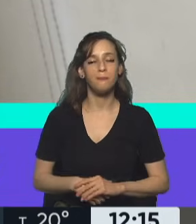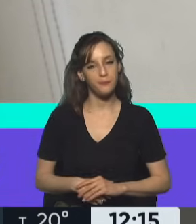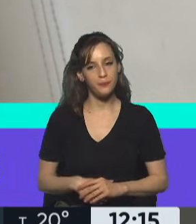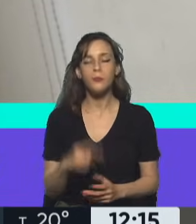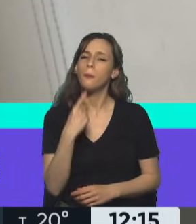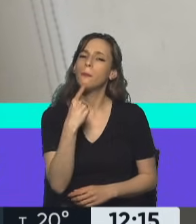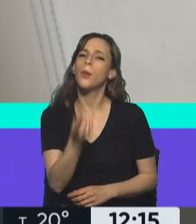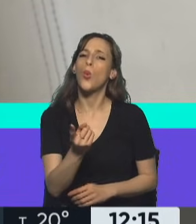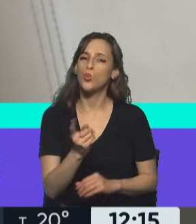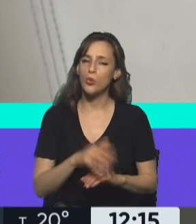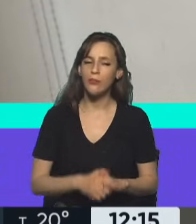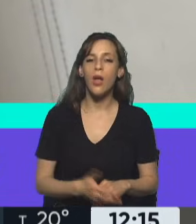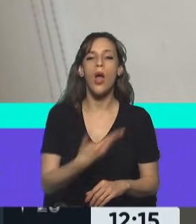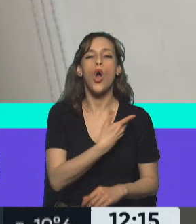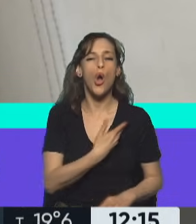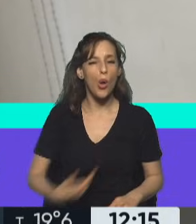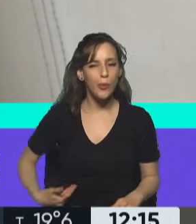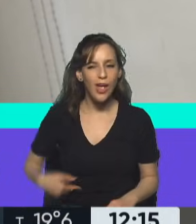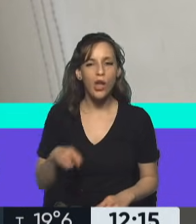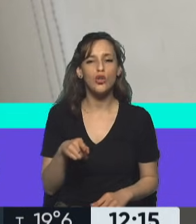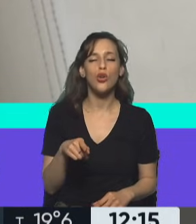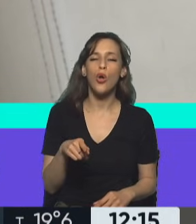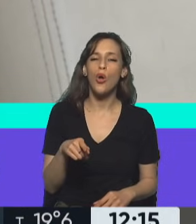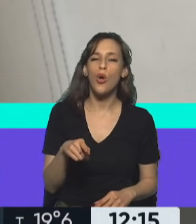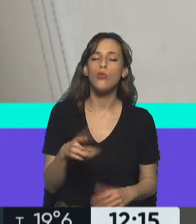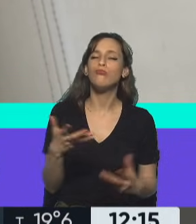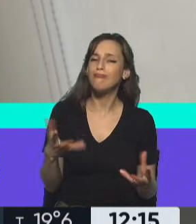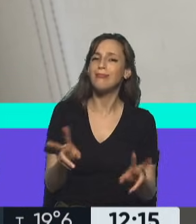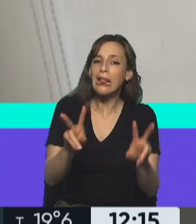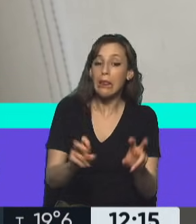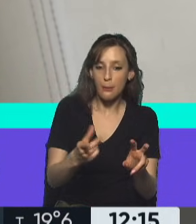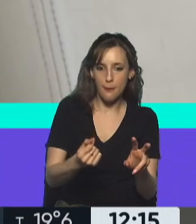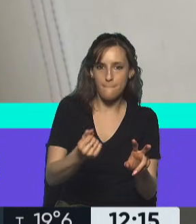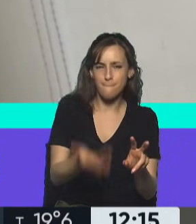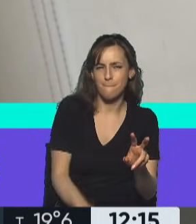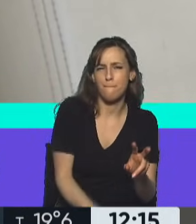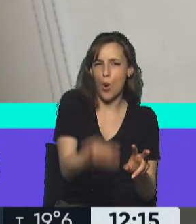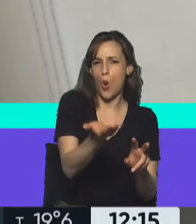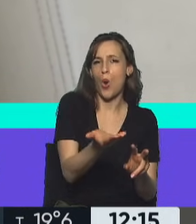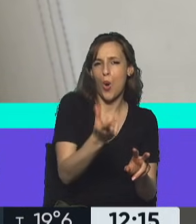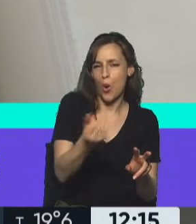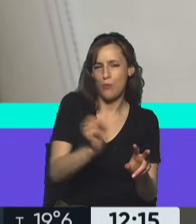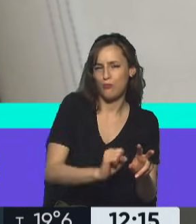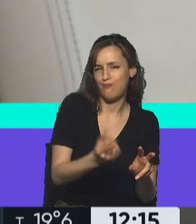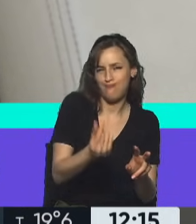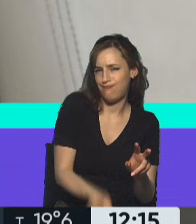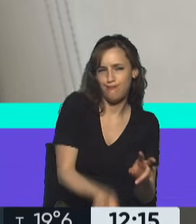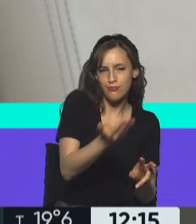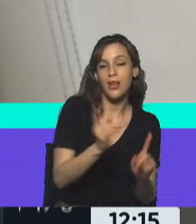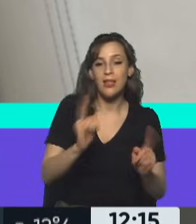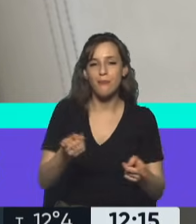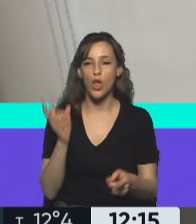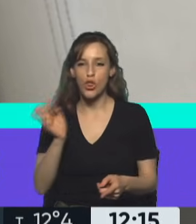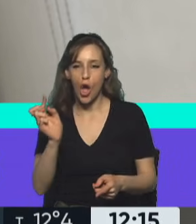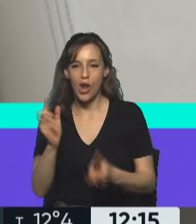gobierno entiende que detrás del alza de los precios, que es de público conocimiento, y detrás de la presión sobre el tipo de cambio